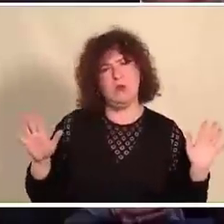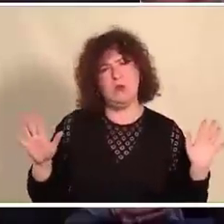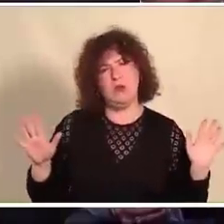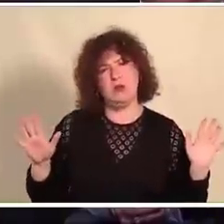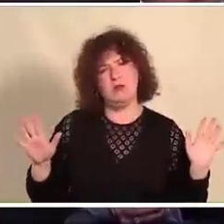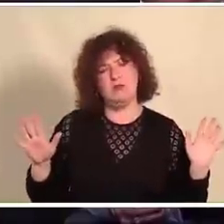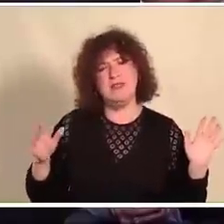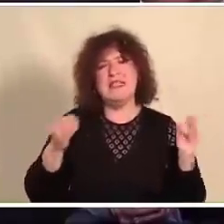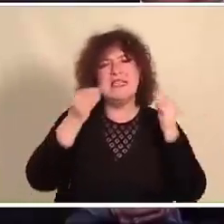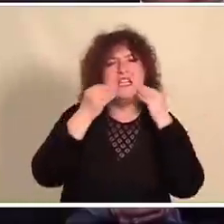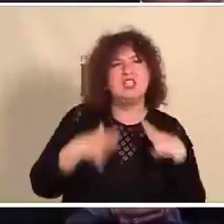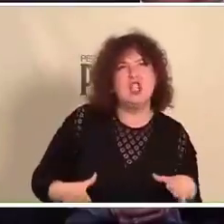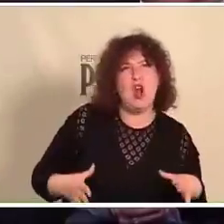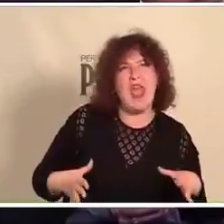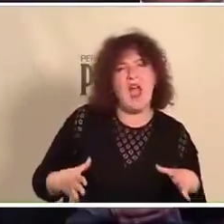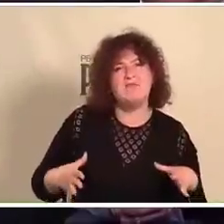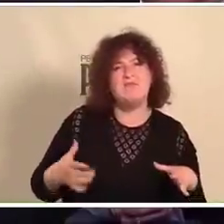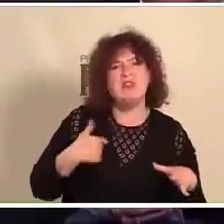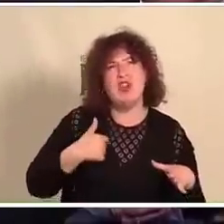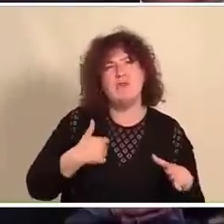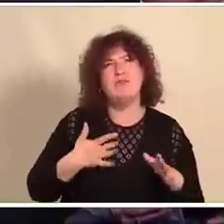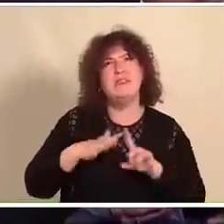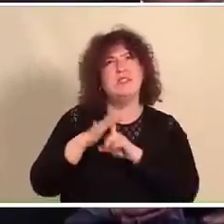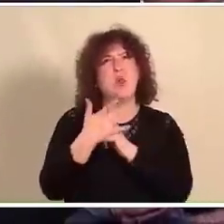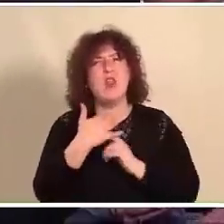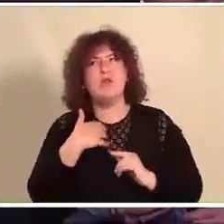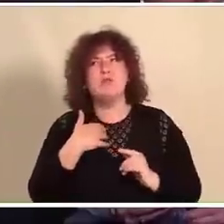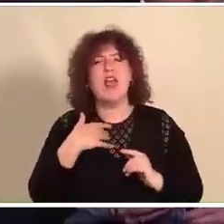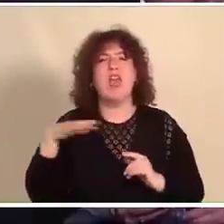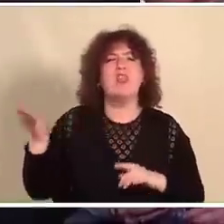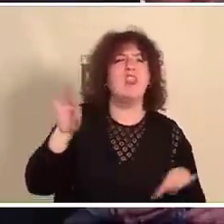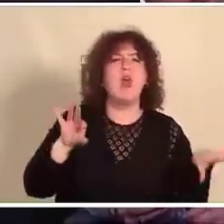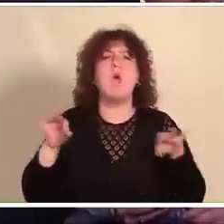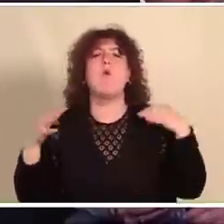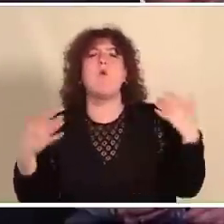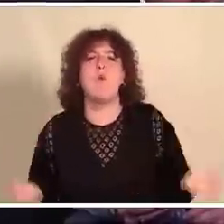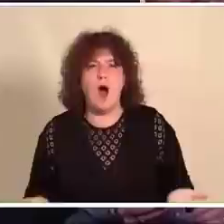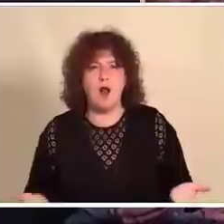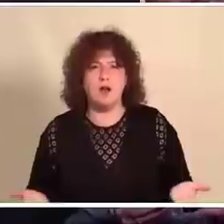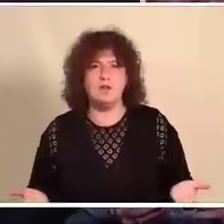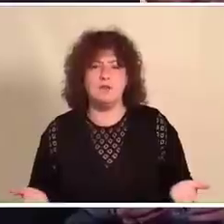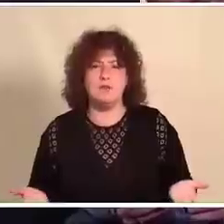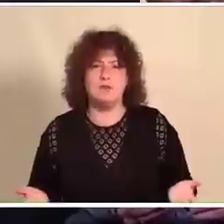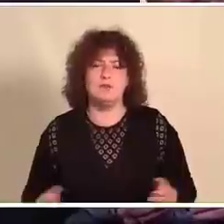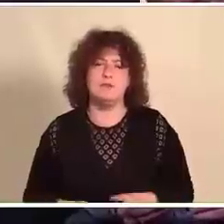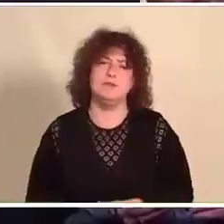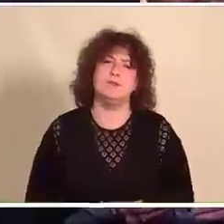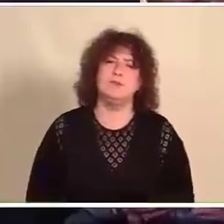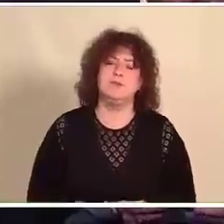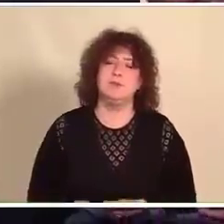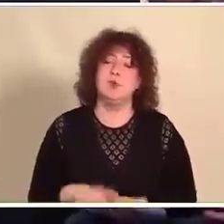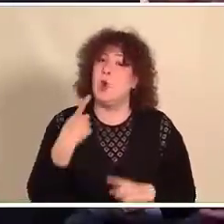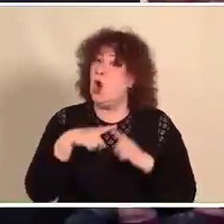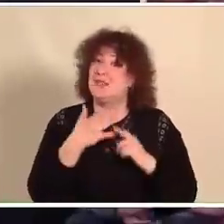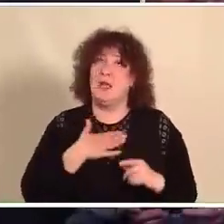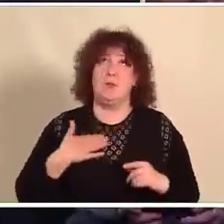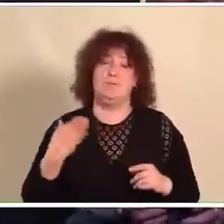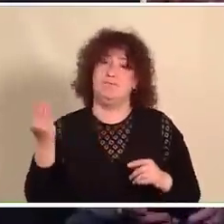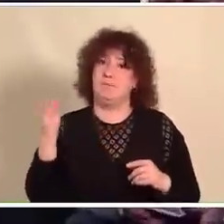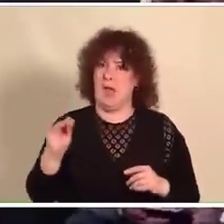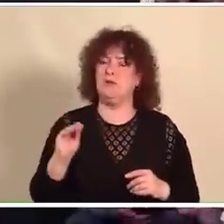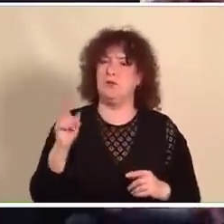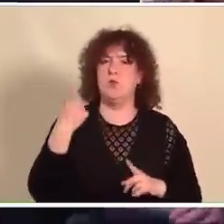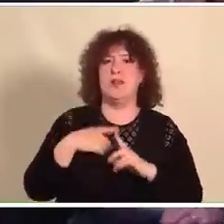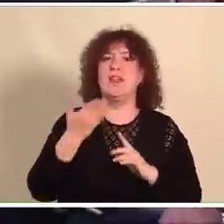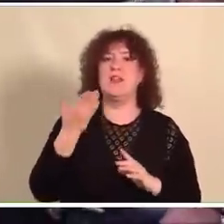de la historia quieren estar Y por último quiero Añadir una cosa más que me parece muy importante y que